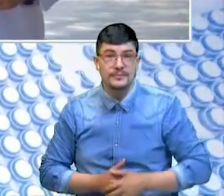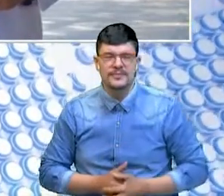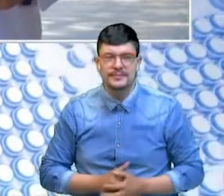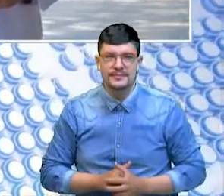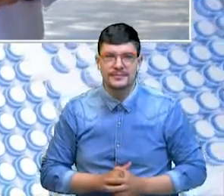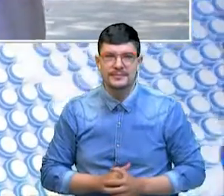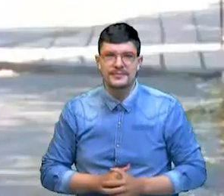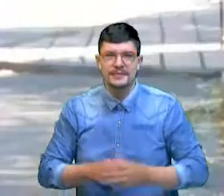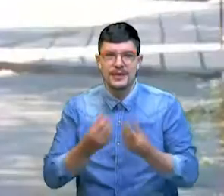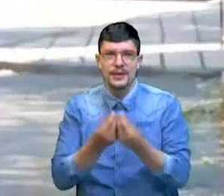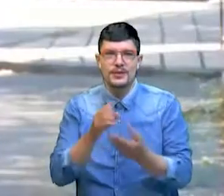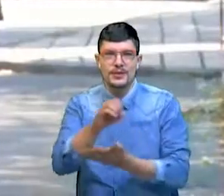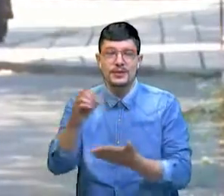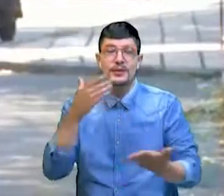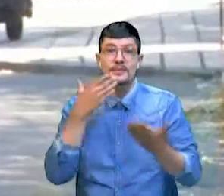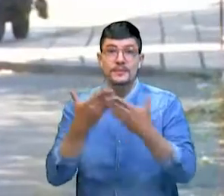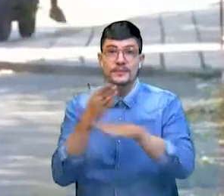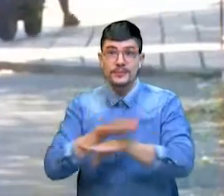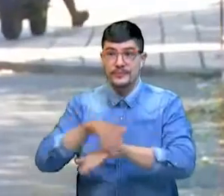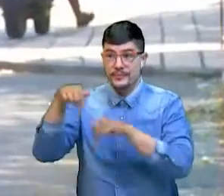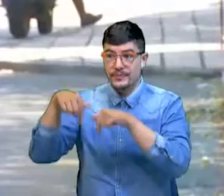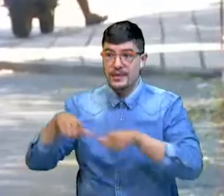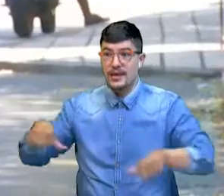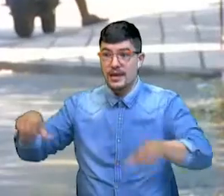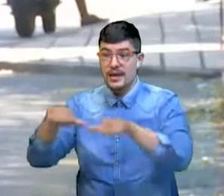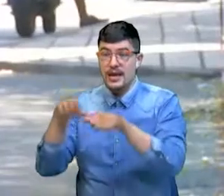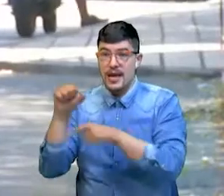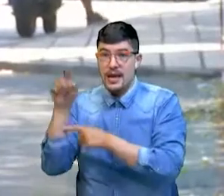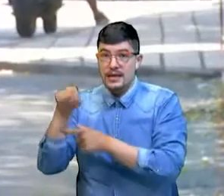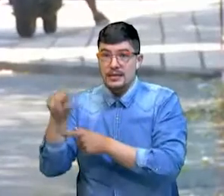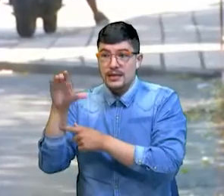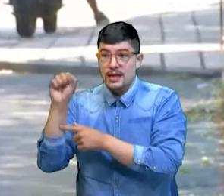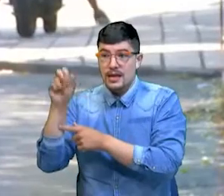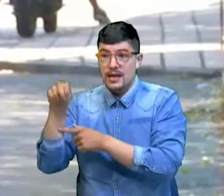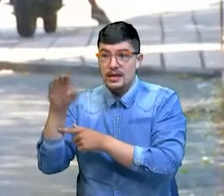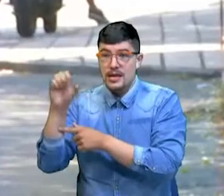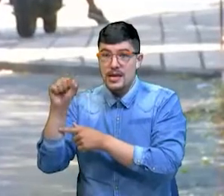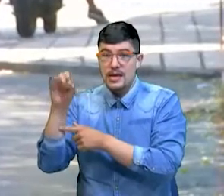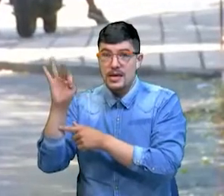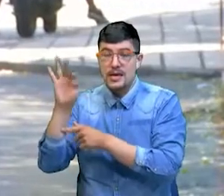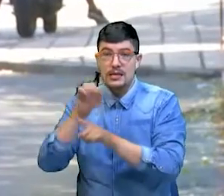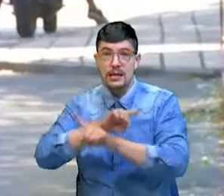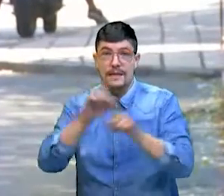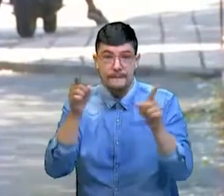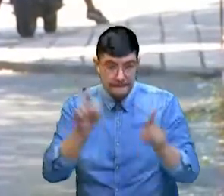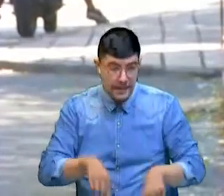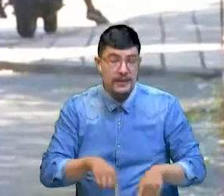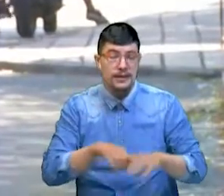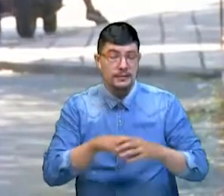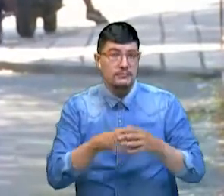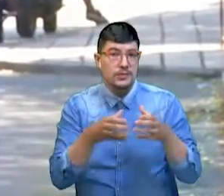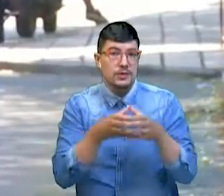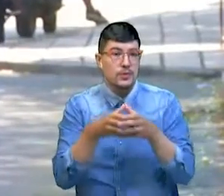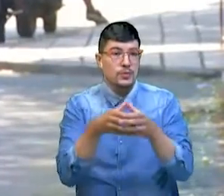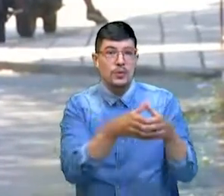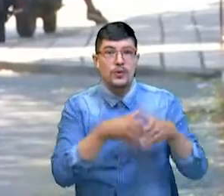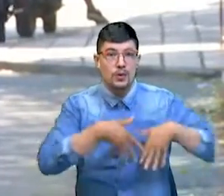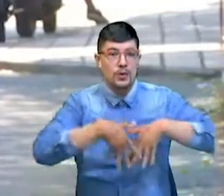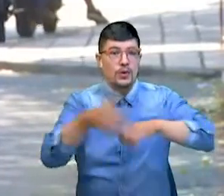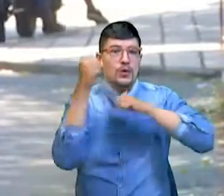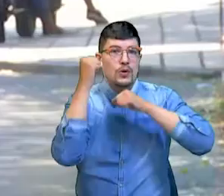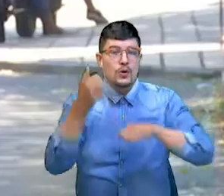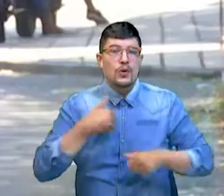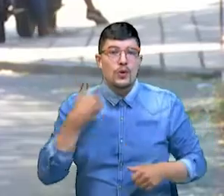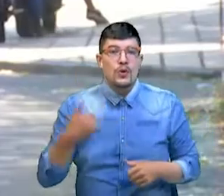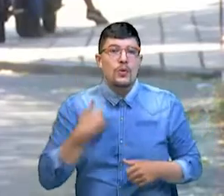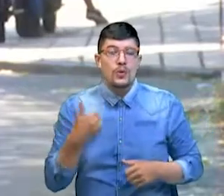Compañeros, ¿qué tal? Buenas tardes. En esta zona del país no solo será Ascancap, también se unirá la Marcha Patriótica Juventud Rebelde, la COCAN de Norte de